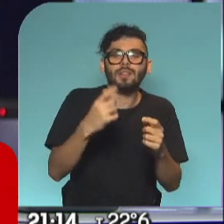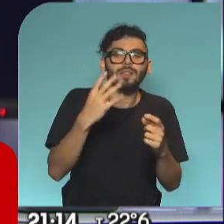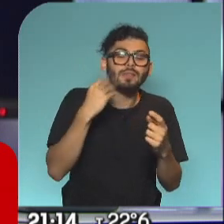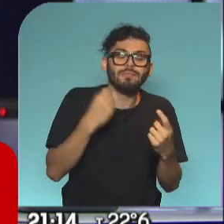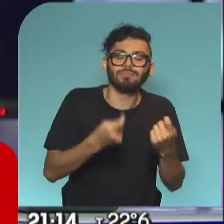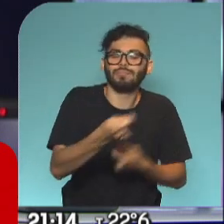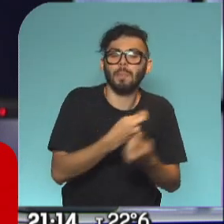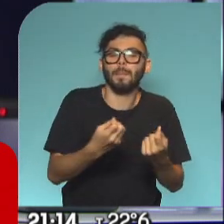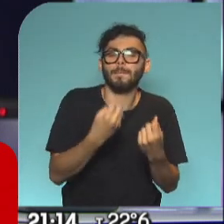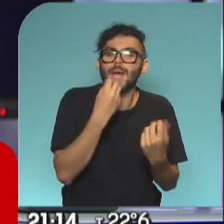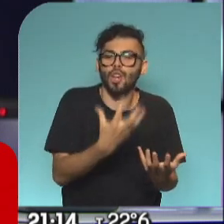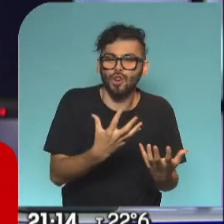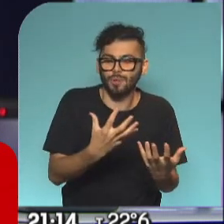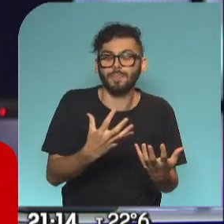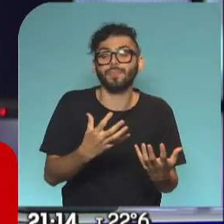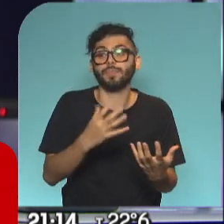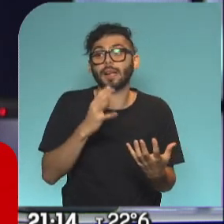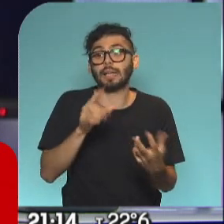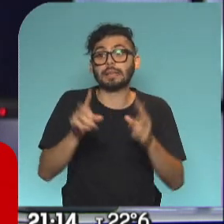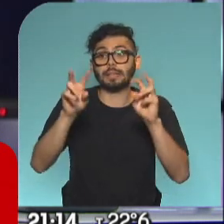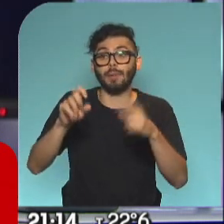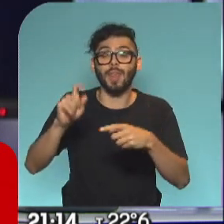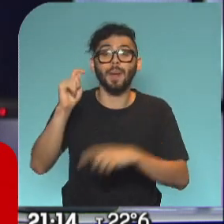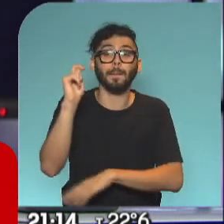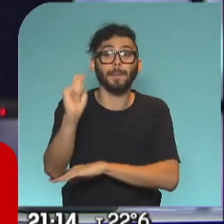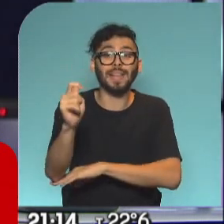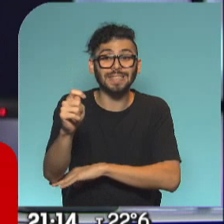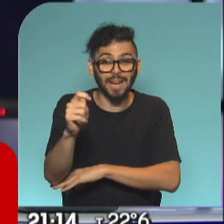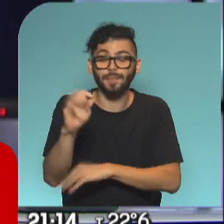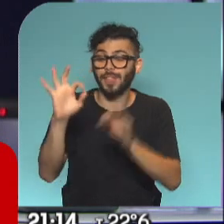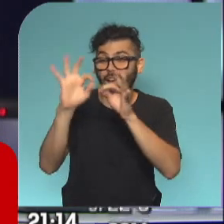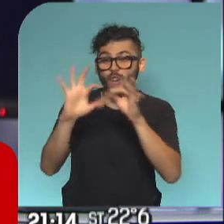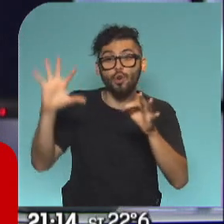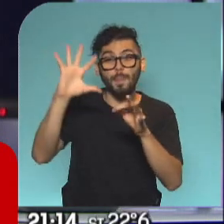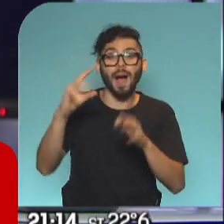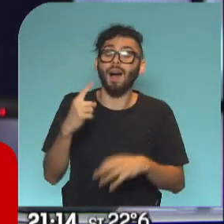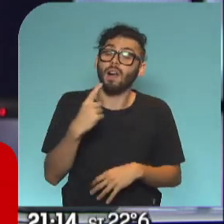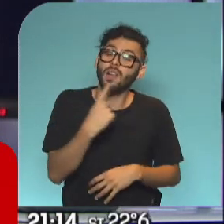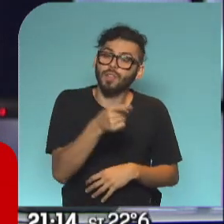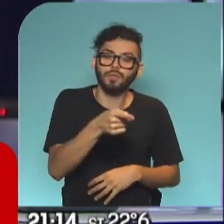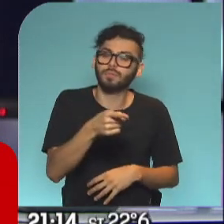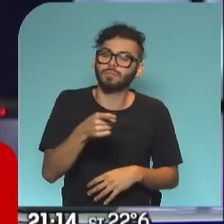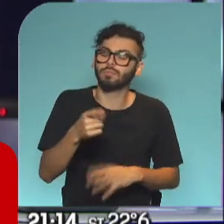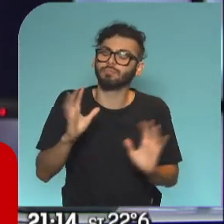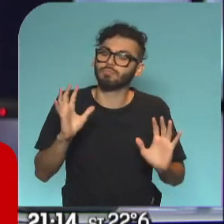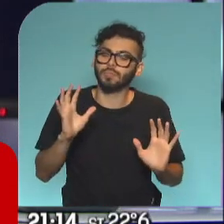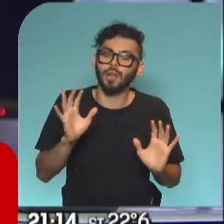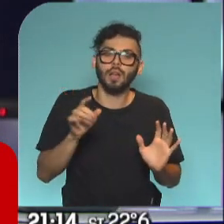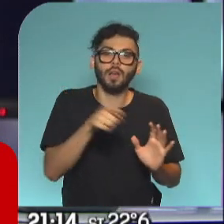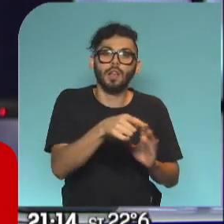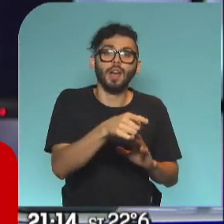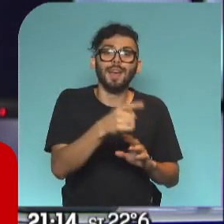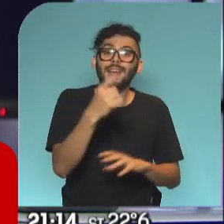ese punto de la cuestión pesquera, donde Europa le dice que no quiere que determine las